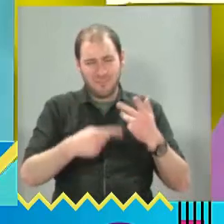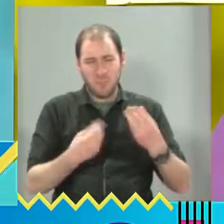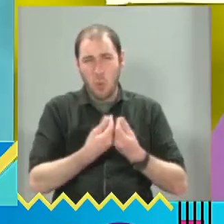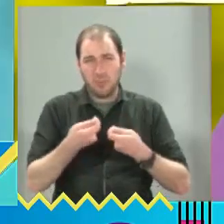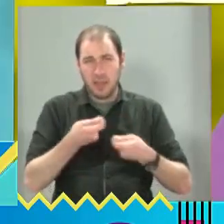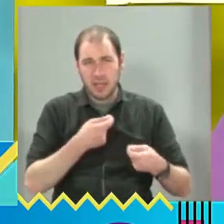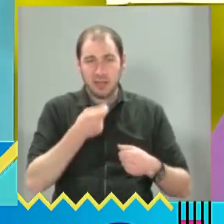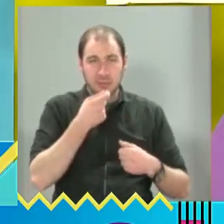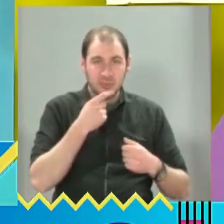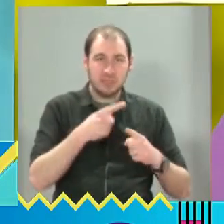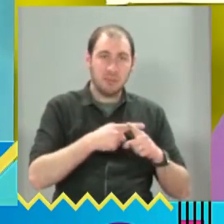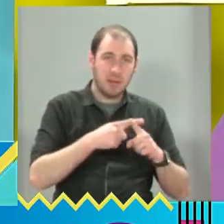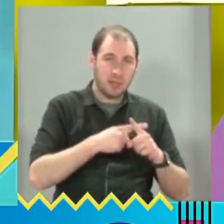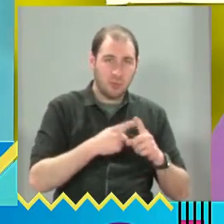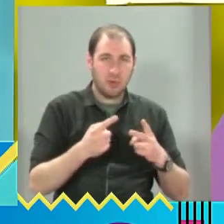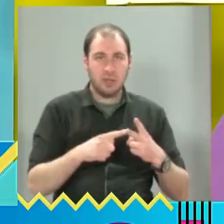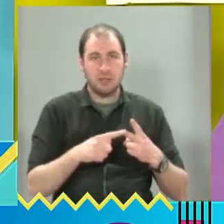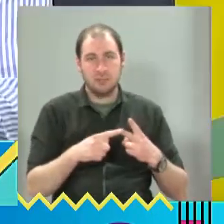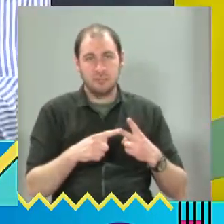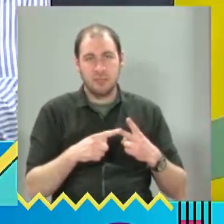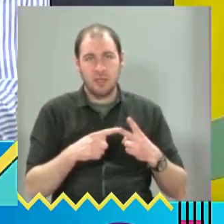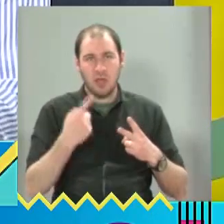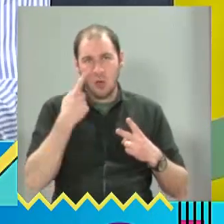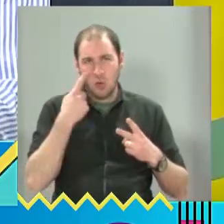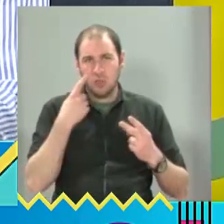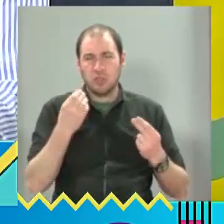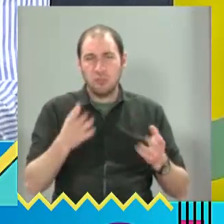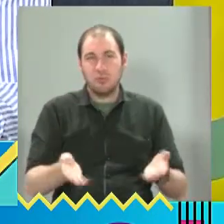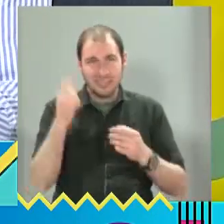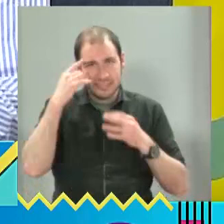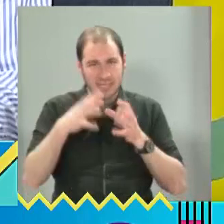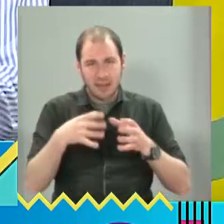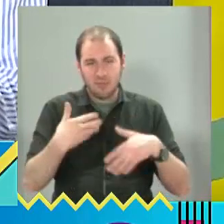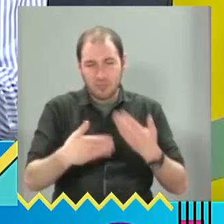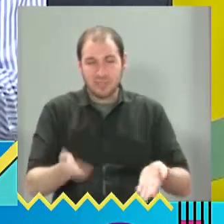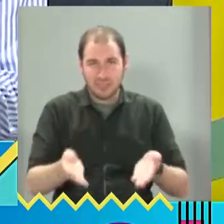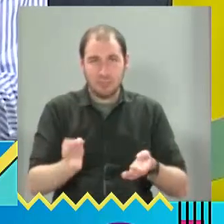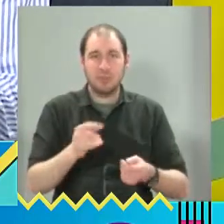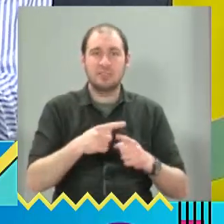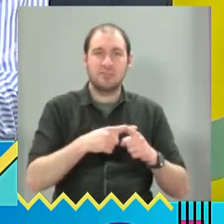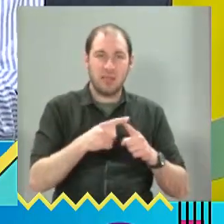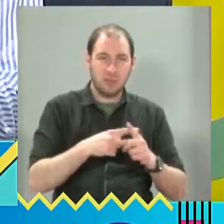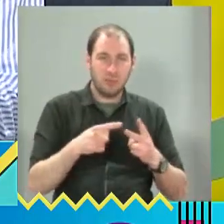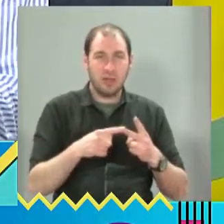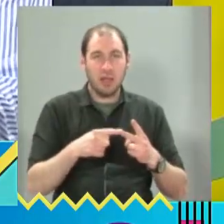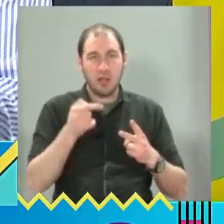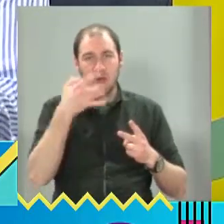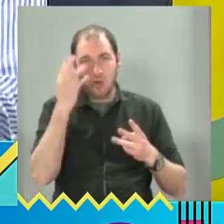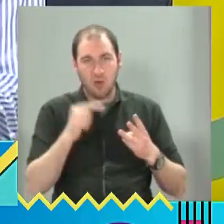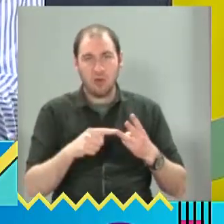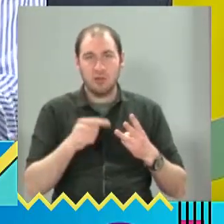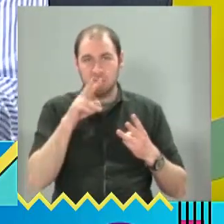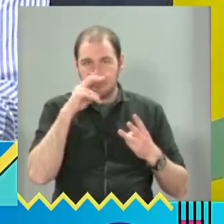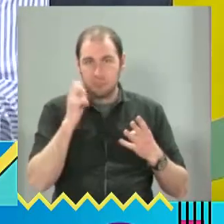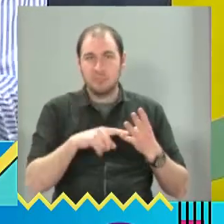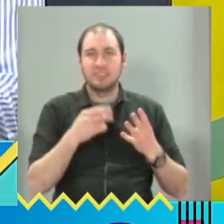Pueden manejar desde la temperatura. Conociendo cómo estimular el cerebro, vos podés manejar la temperatura, los colores, los